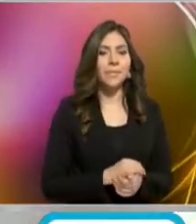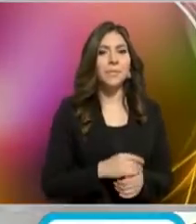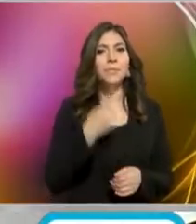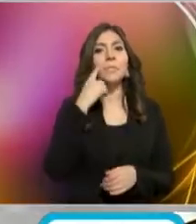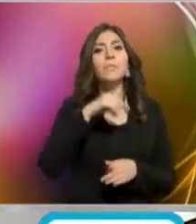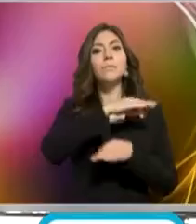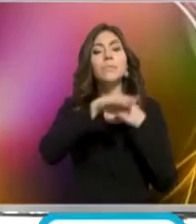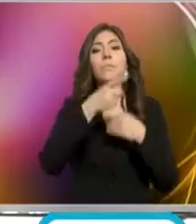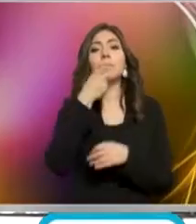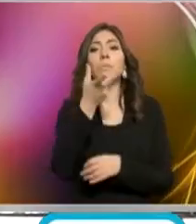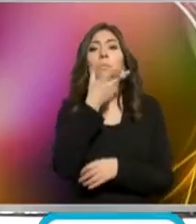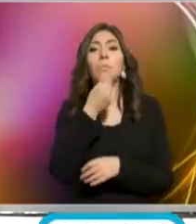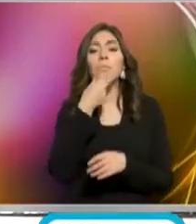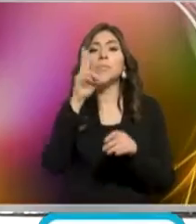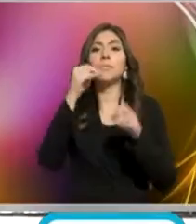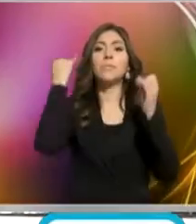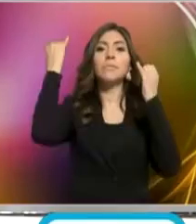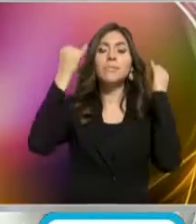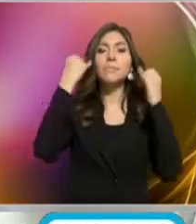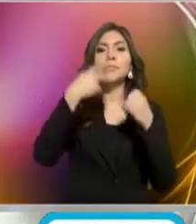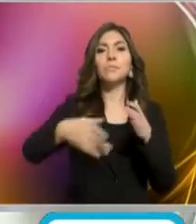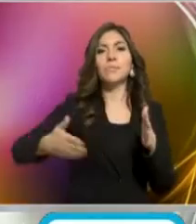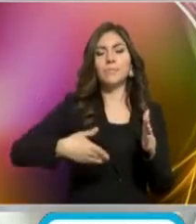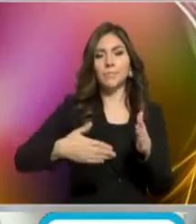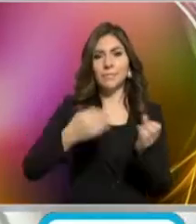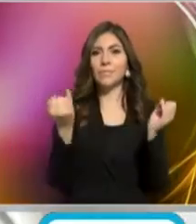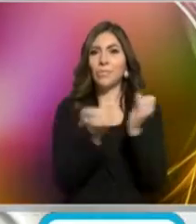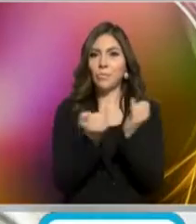que no digan que los hombres no somos creativos en la cocina.